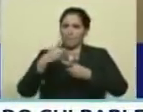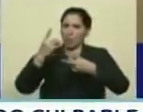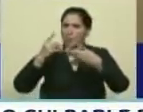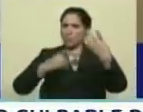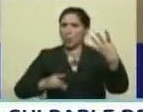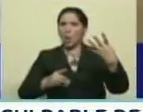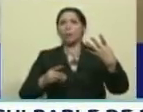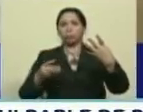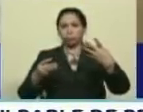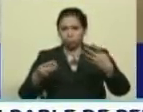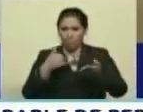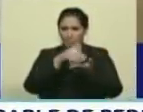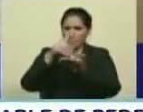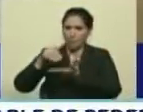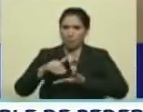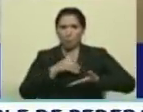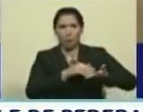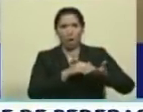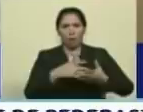juntos.